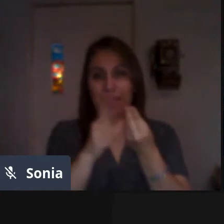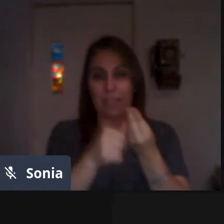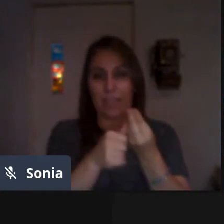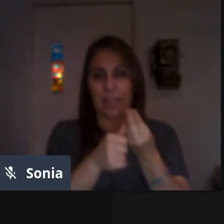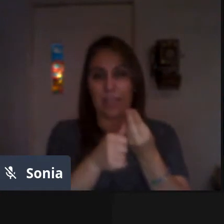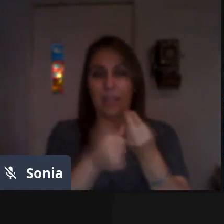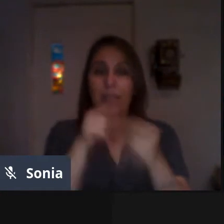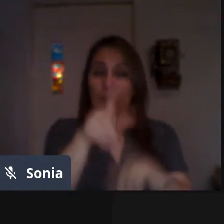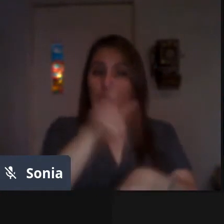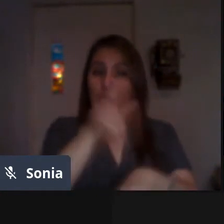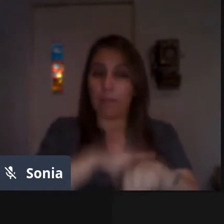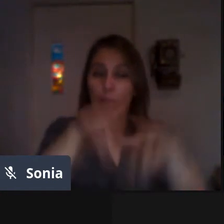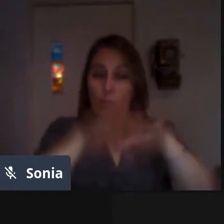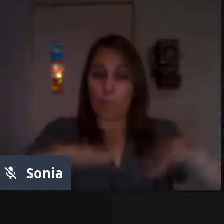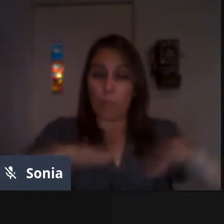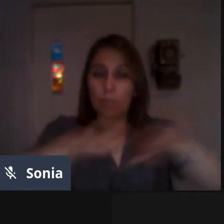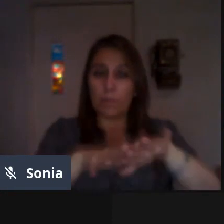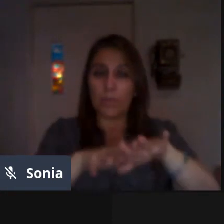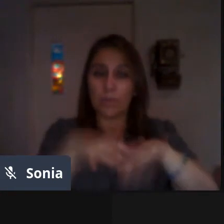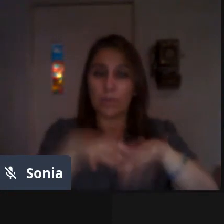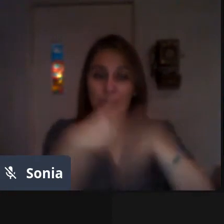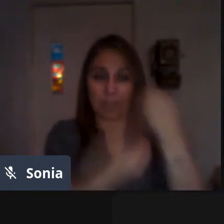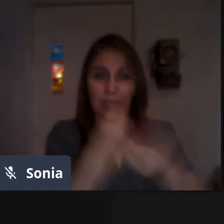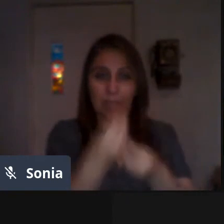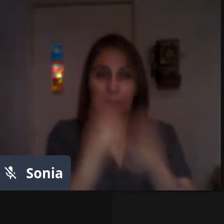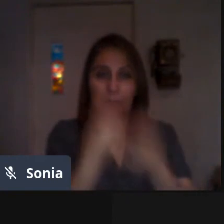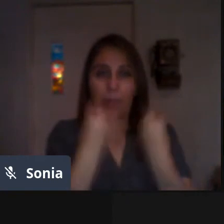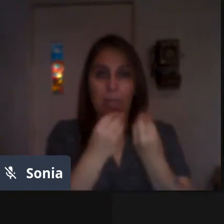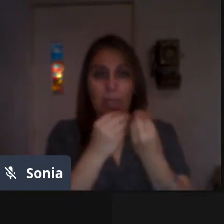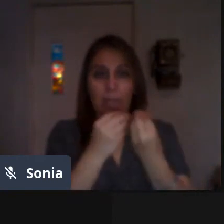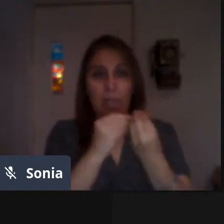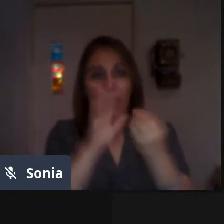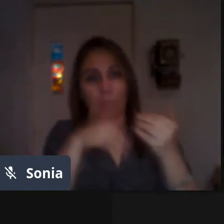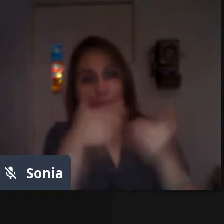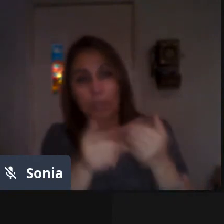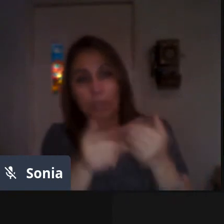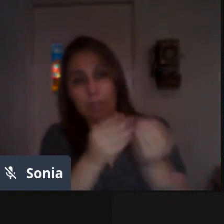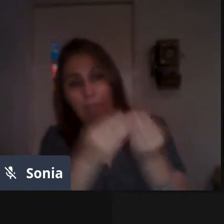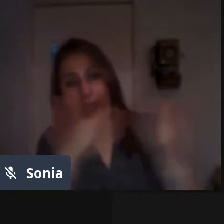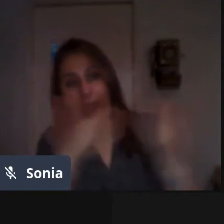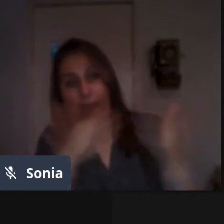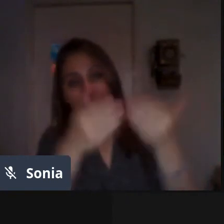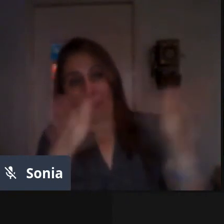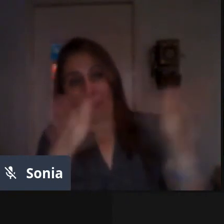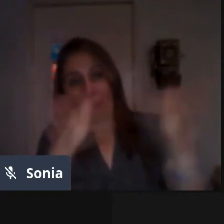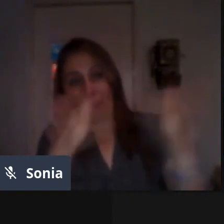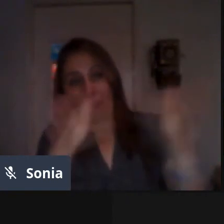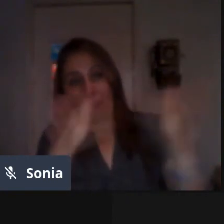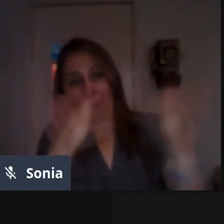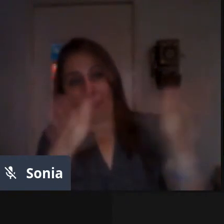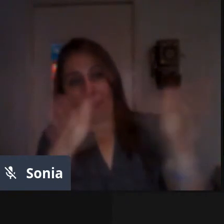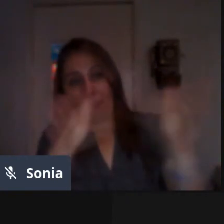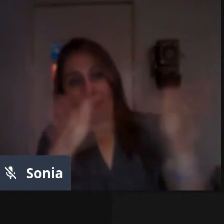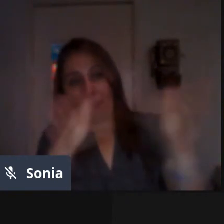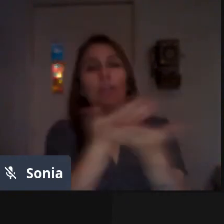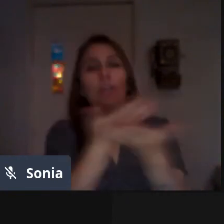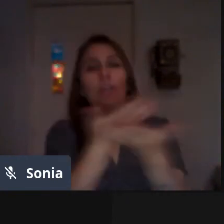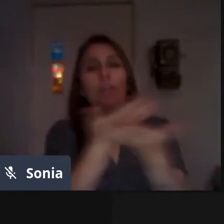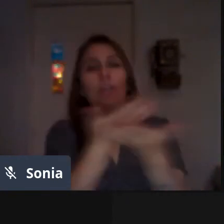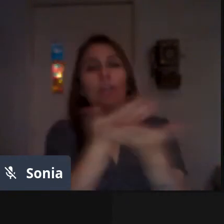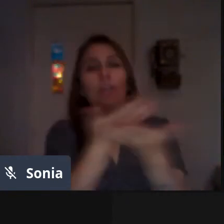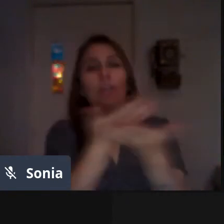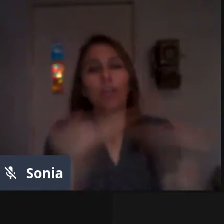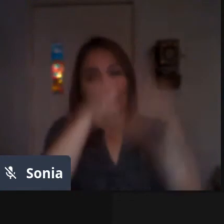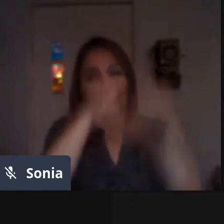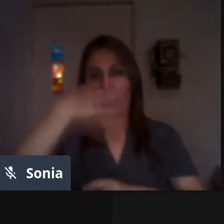para dar lugar a otros escenarios que yo llamaría de reflexión ética pero que son de reflexión ético política